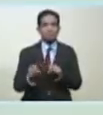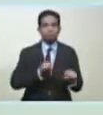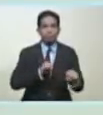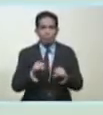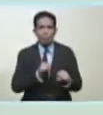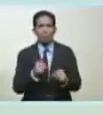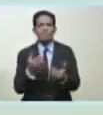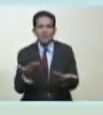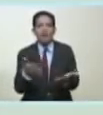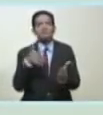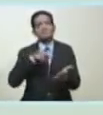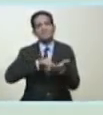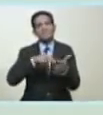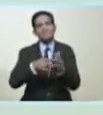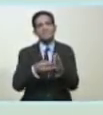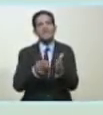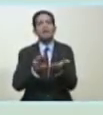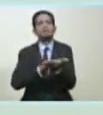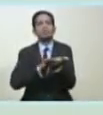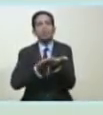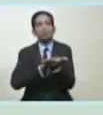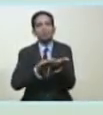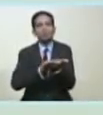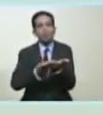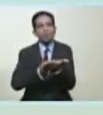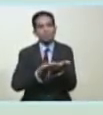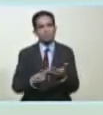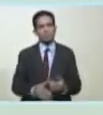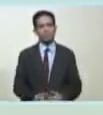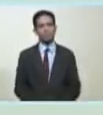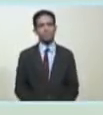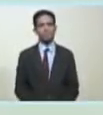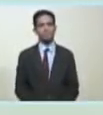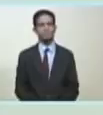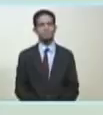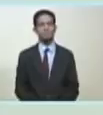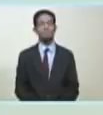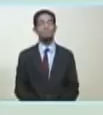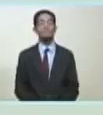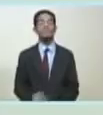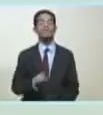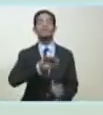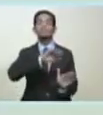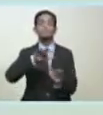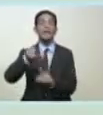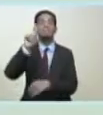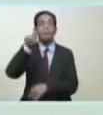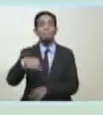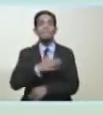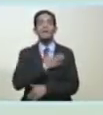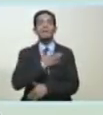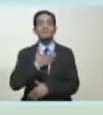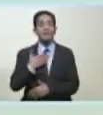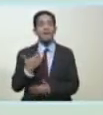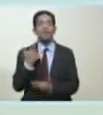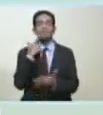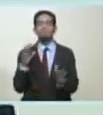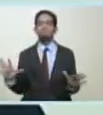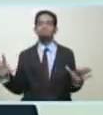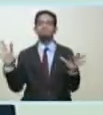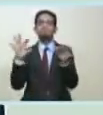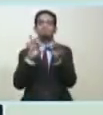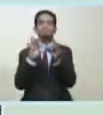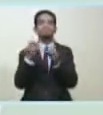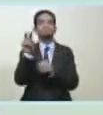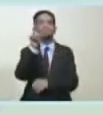También quiero ir hacia un gobierno de reconciliación nacional. Lo ratifico.